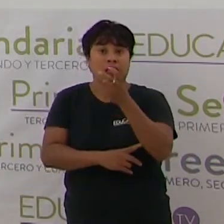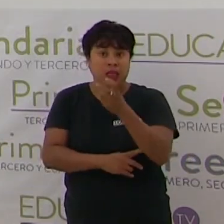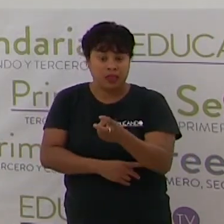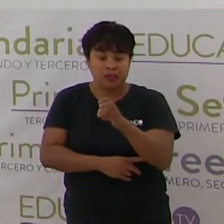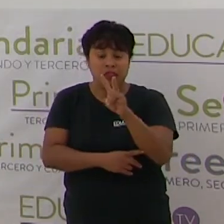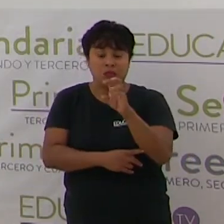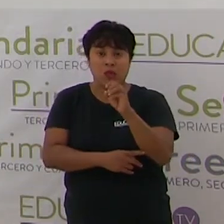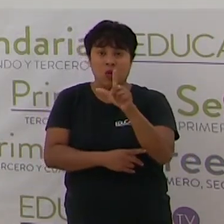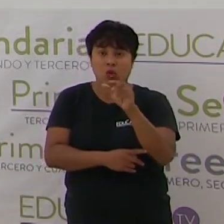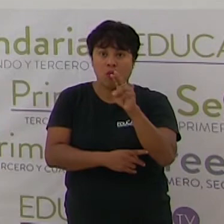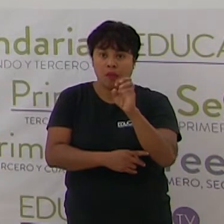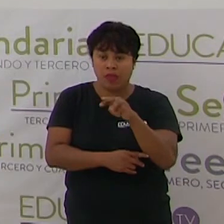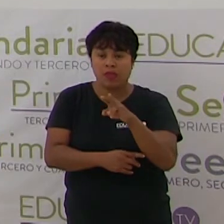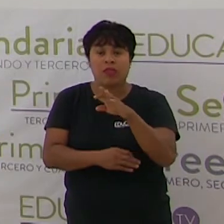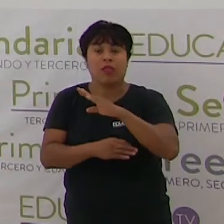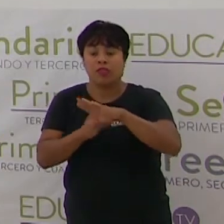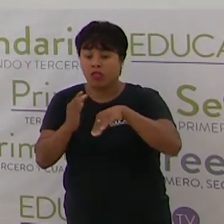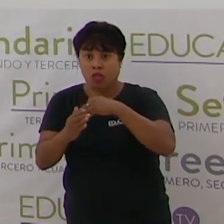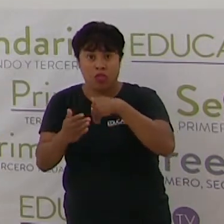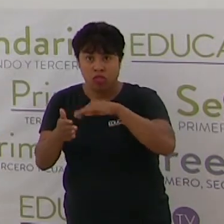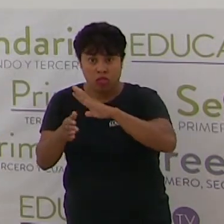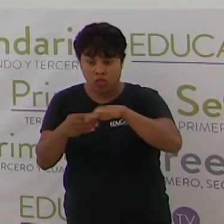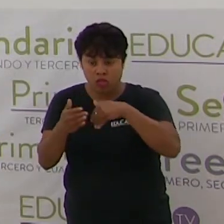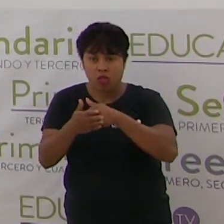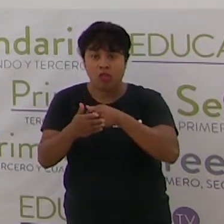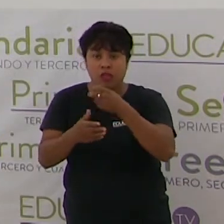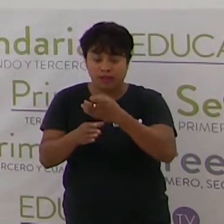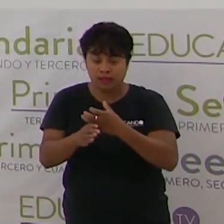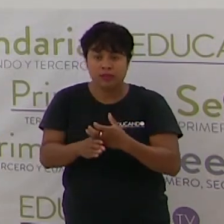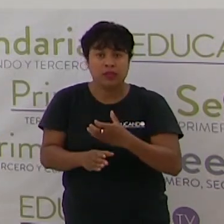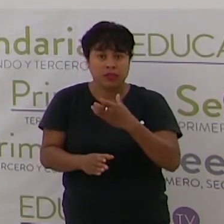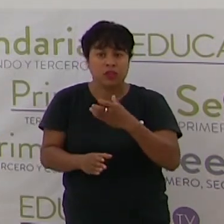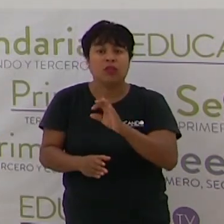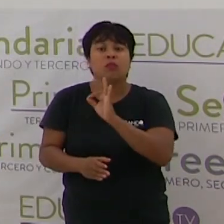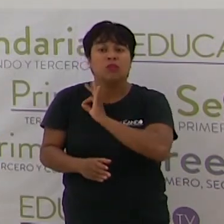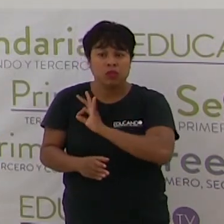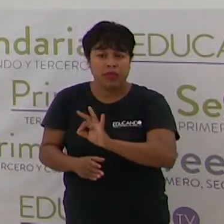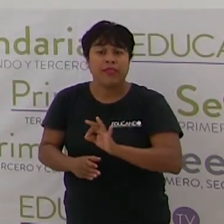volumen de todo un cilindro puedo llenar